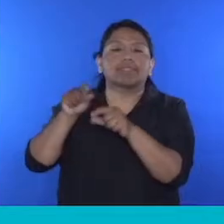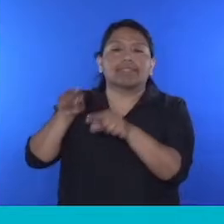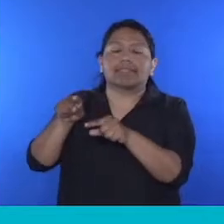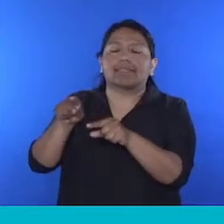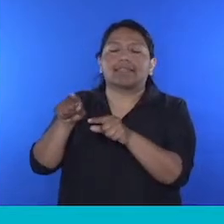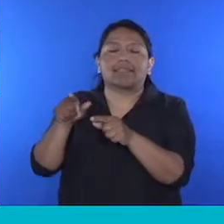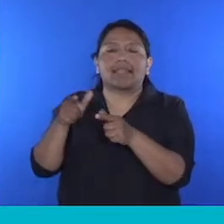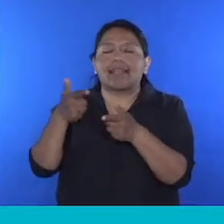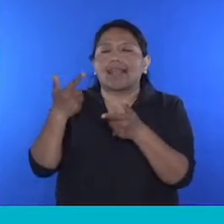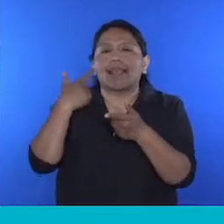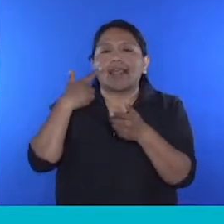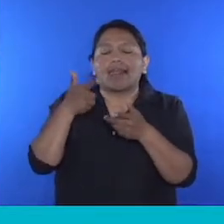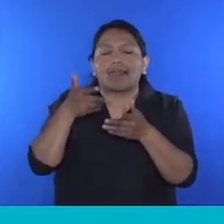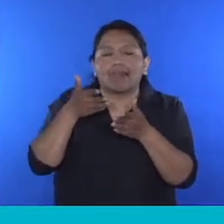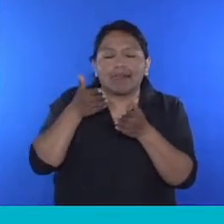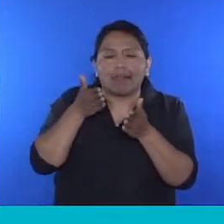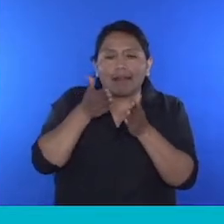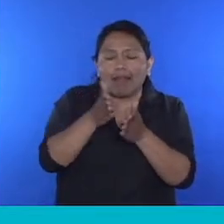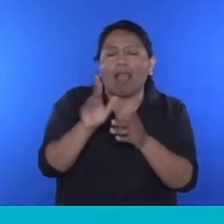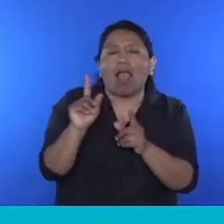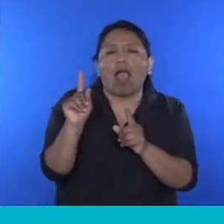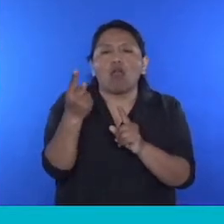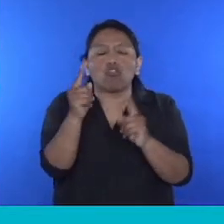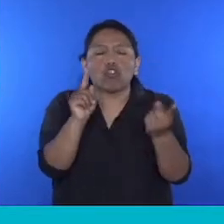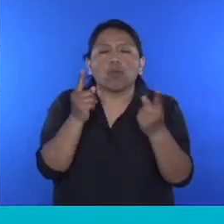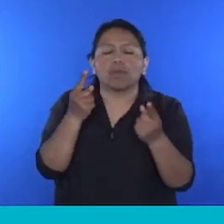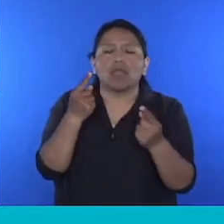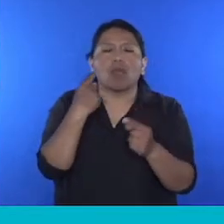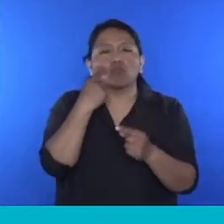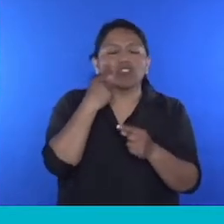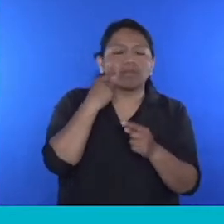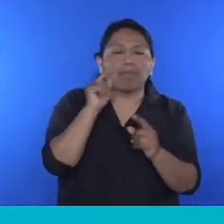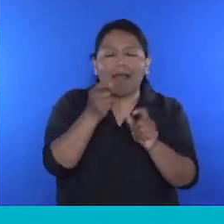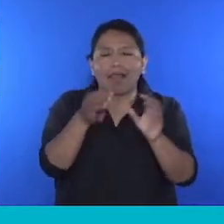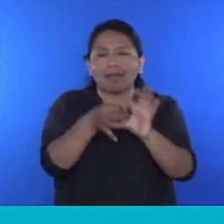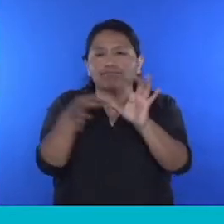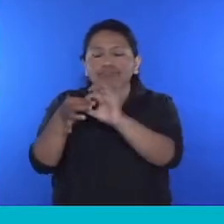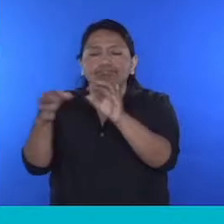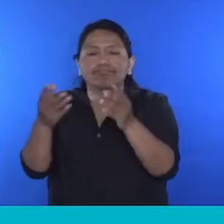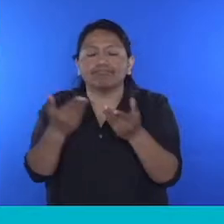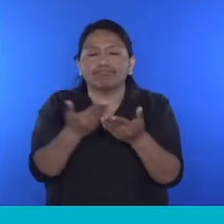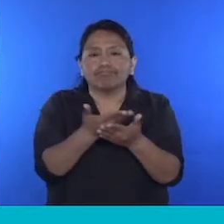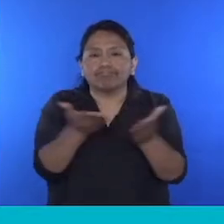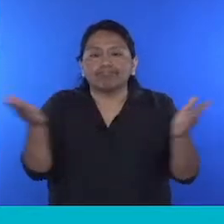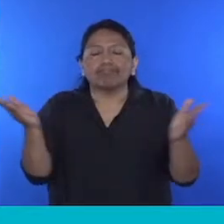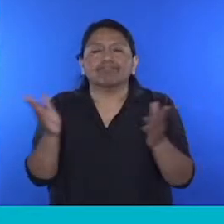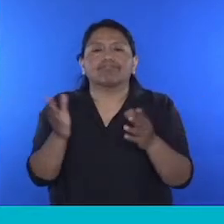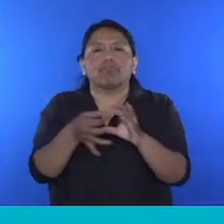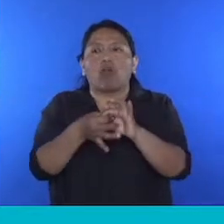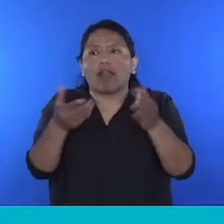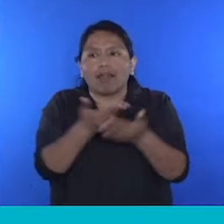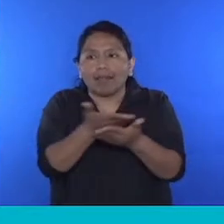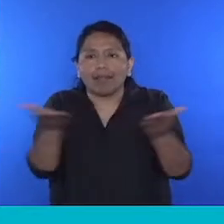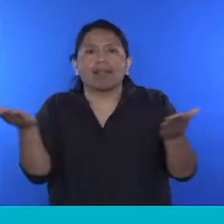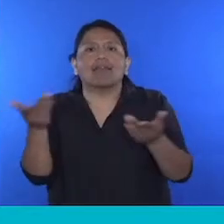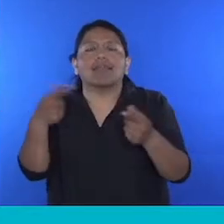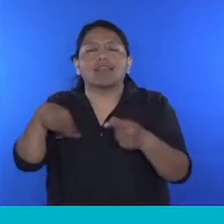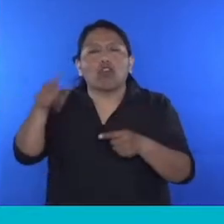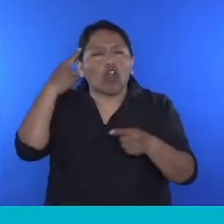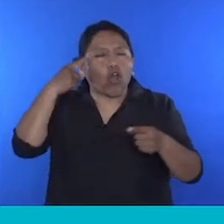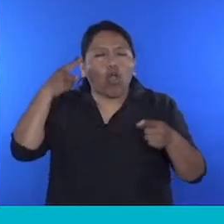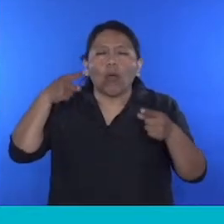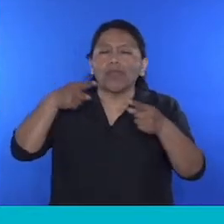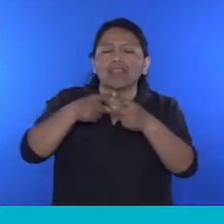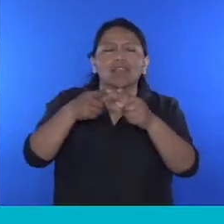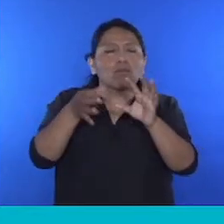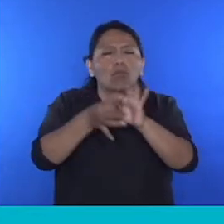la descentralización, las autonomías municipales, todo con el objetivo de pensar en